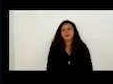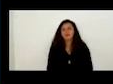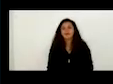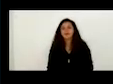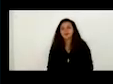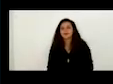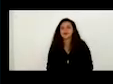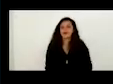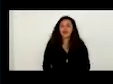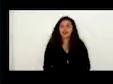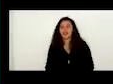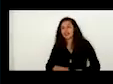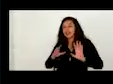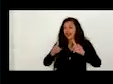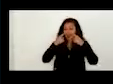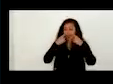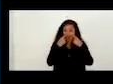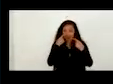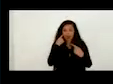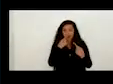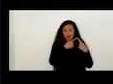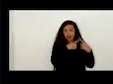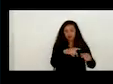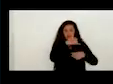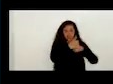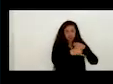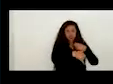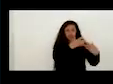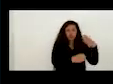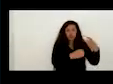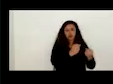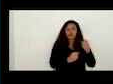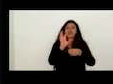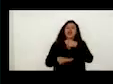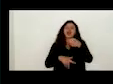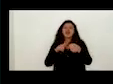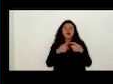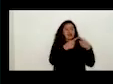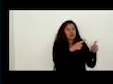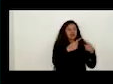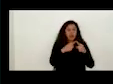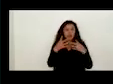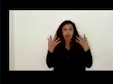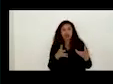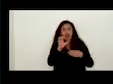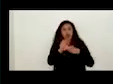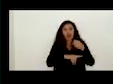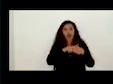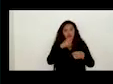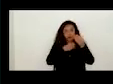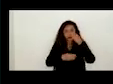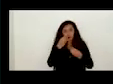Aquí ya podemos ver una diferencia entre la leche, el yogur y los productos de origen animal. ¿Por qué? Porque los productos de origen animal no me